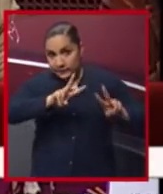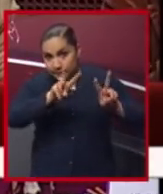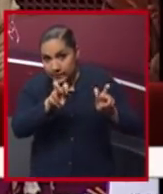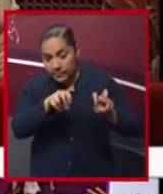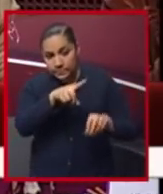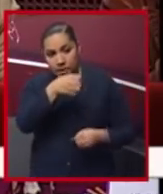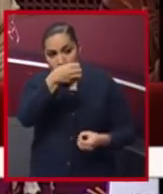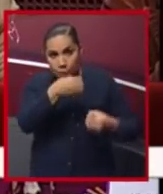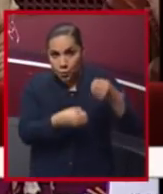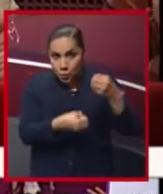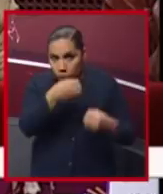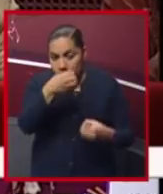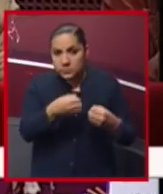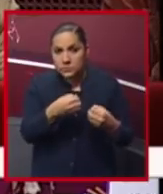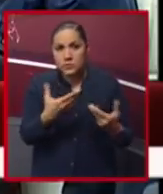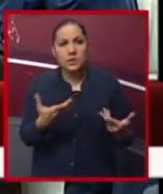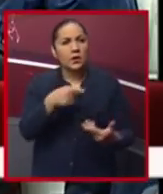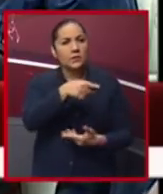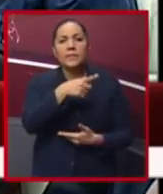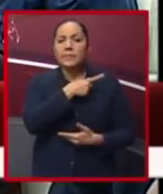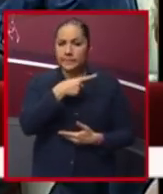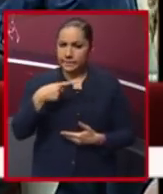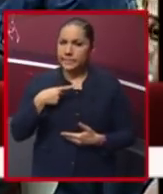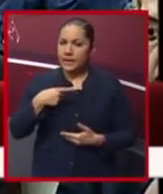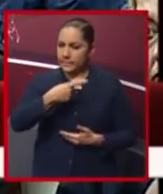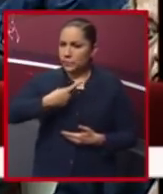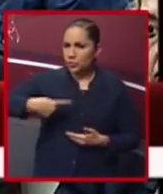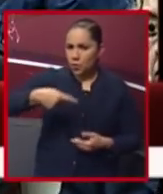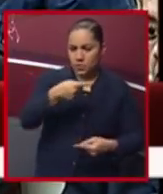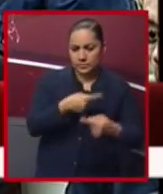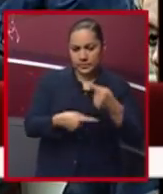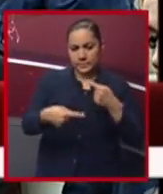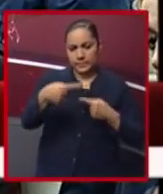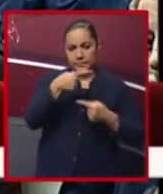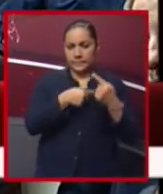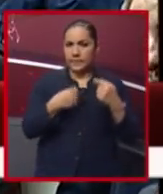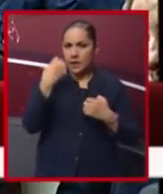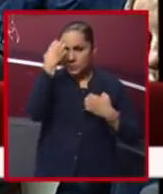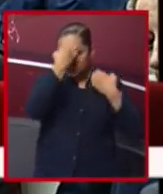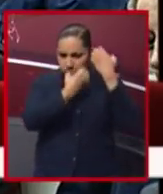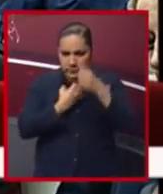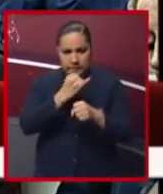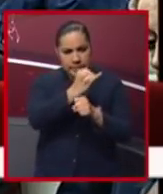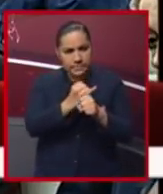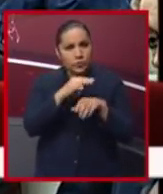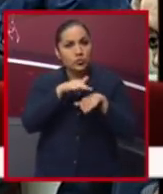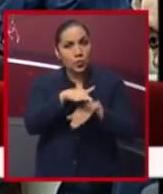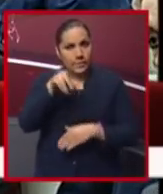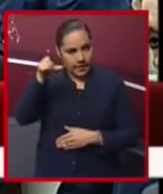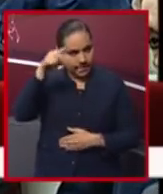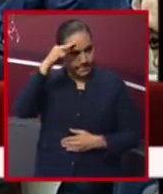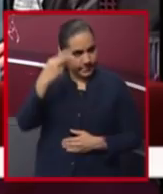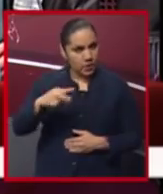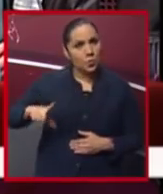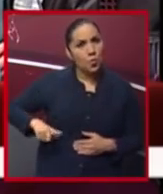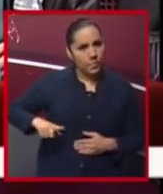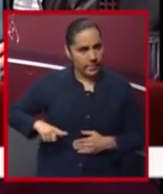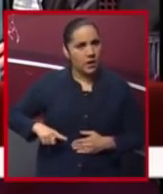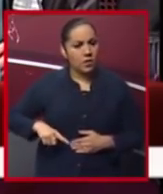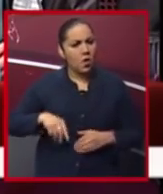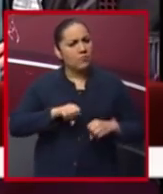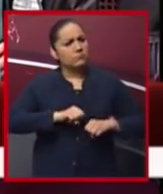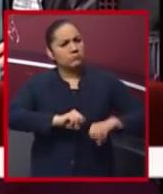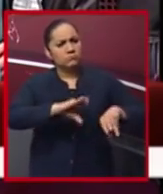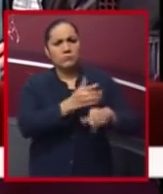que identifiquemos los orígenes de esta sistemática represión del Estado mexicano. Por